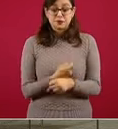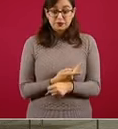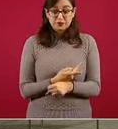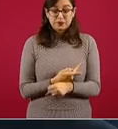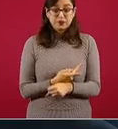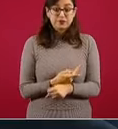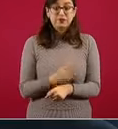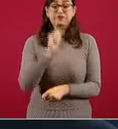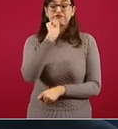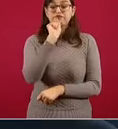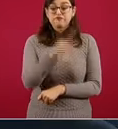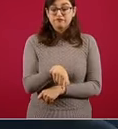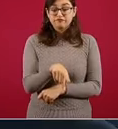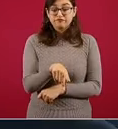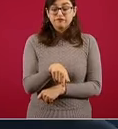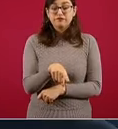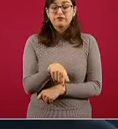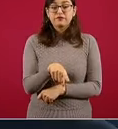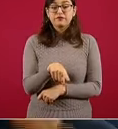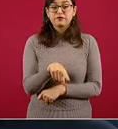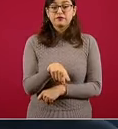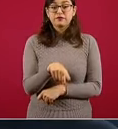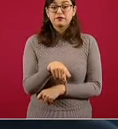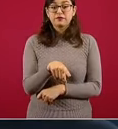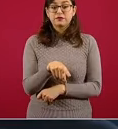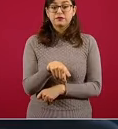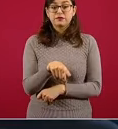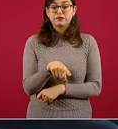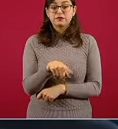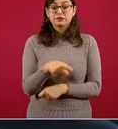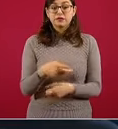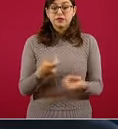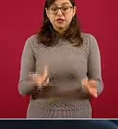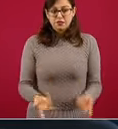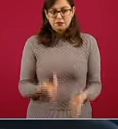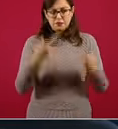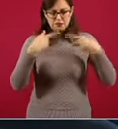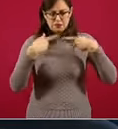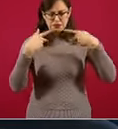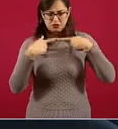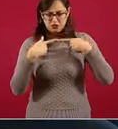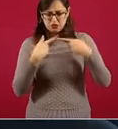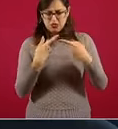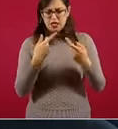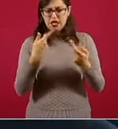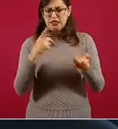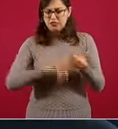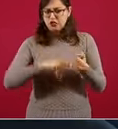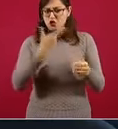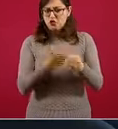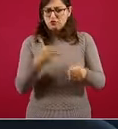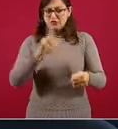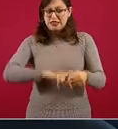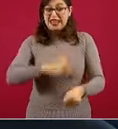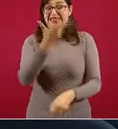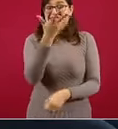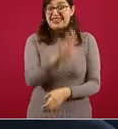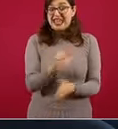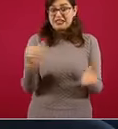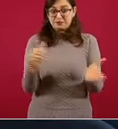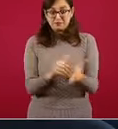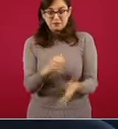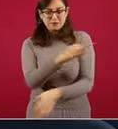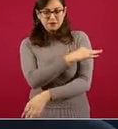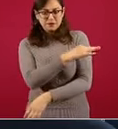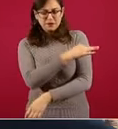También, si ya van más de o cerca de 10,000 personas vacunadas y se informó que